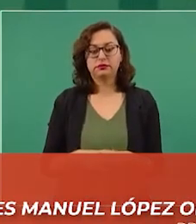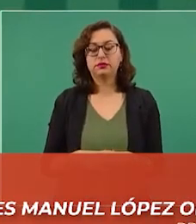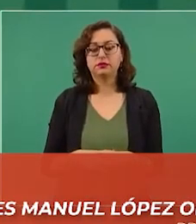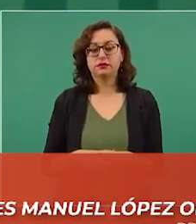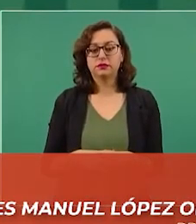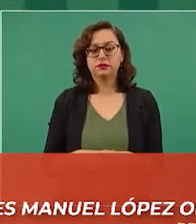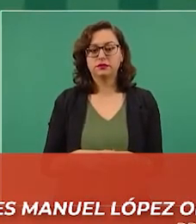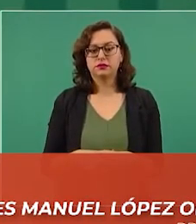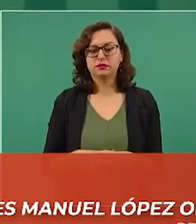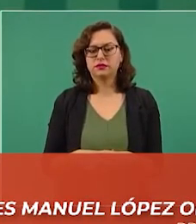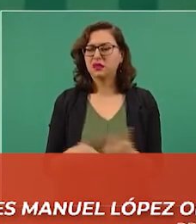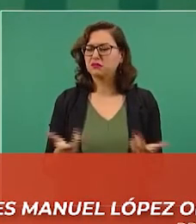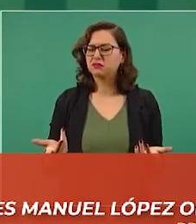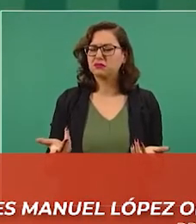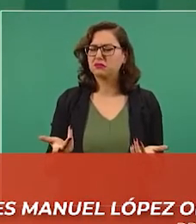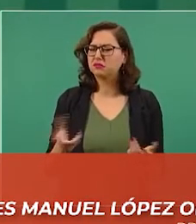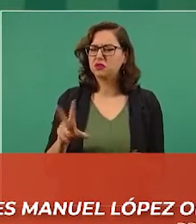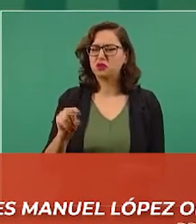preocupa.